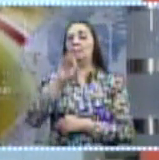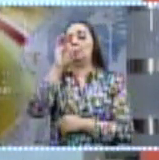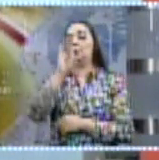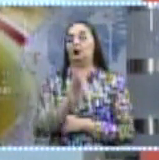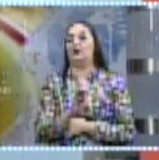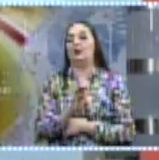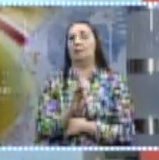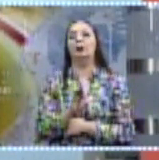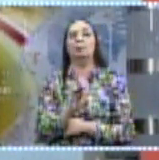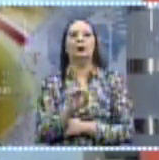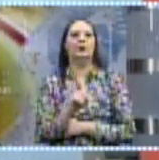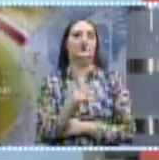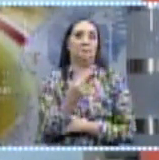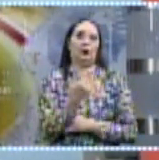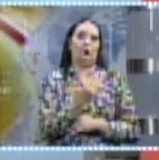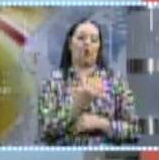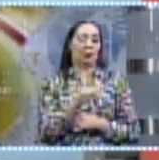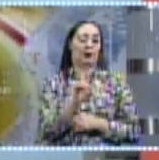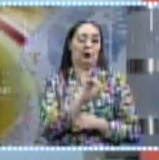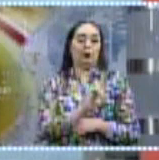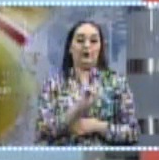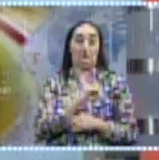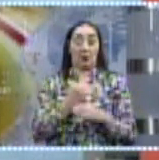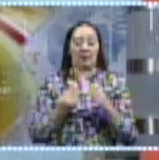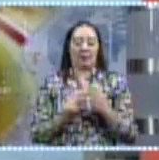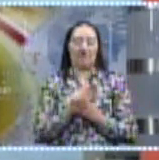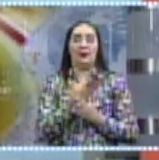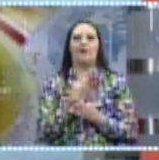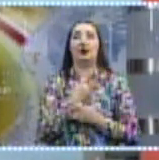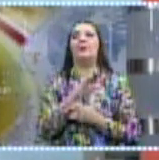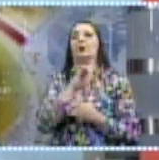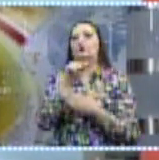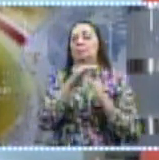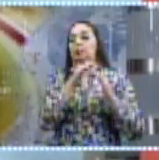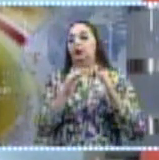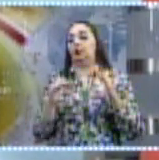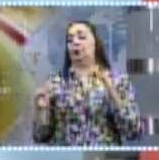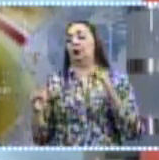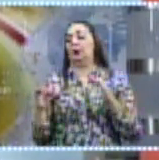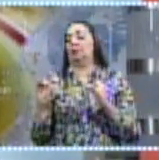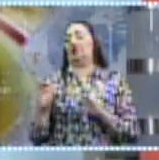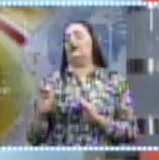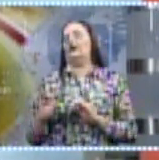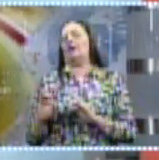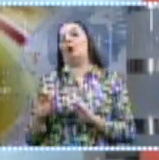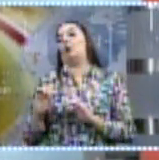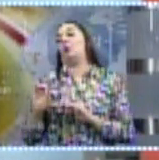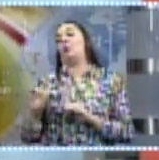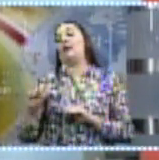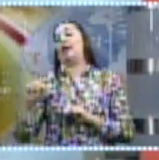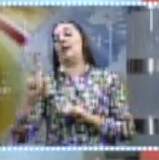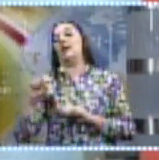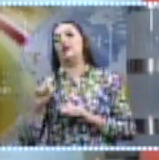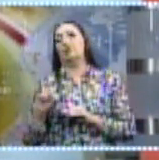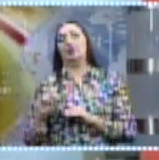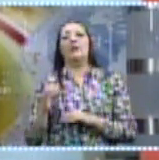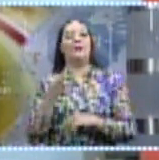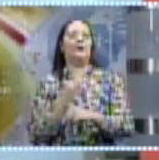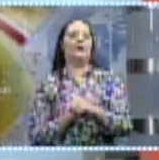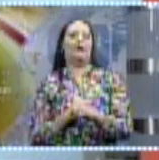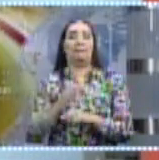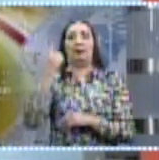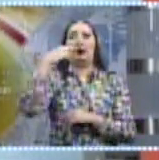en 50% el domingo en la mañana y luego baja 30% incluso 20 de la tarde a la noche y luego